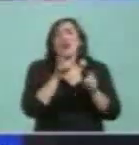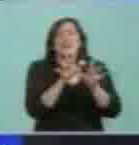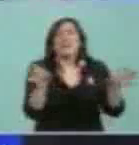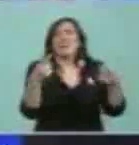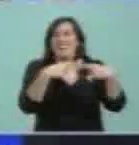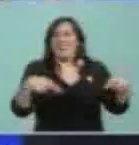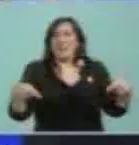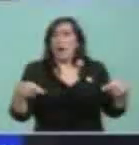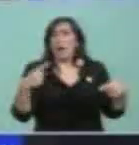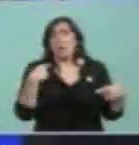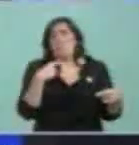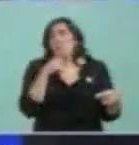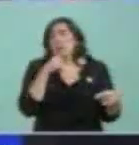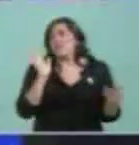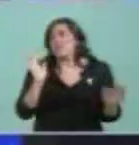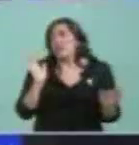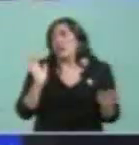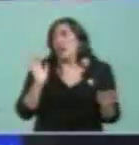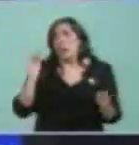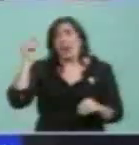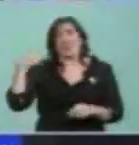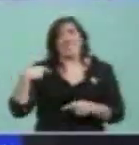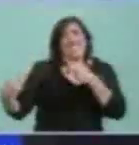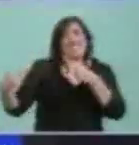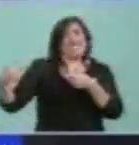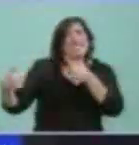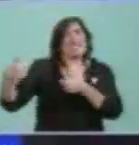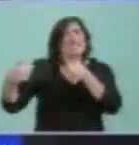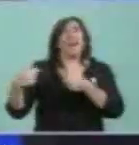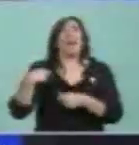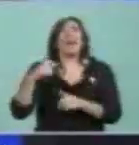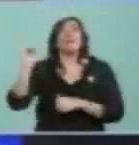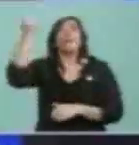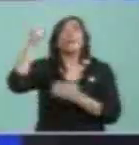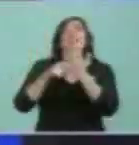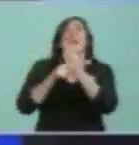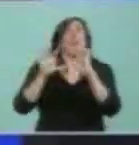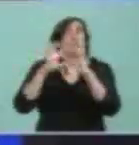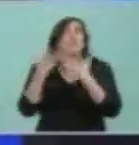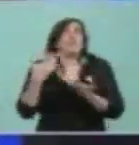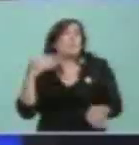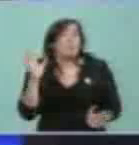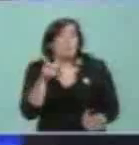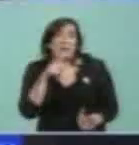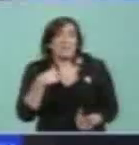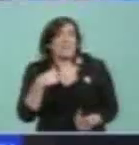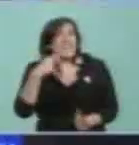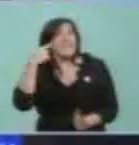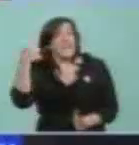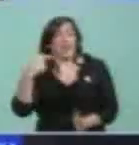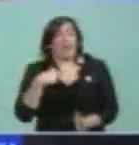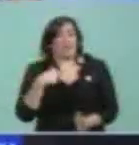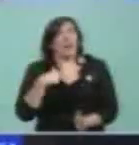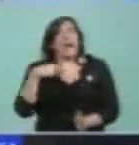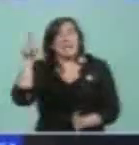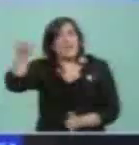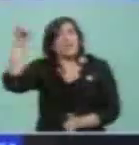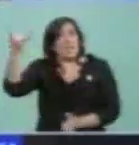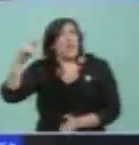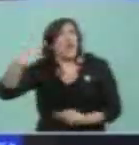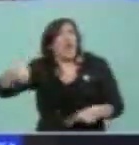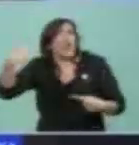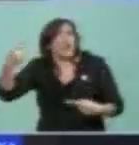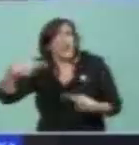que creo que es la mejor del mundo, si los brasileños me van a pelear, bueno, sí que es la de ellos, pero yo creo que es la nuestra. Yo creo que hay otras cosas que ellos tienen mejores que